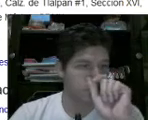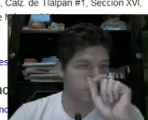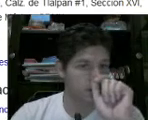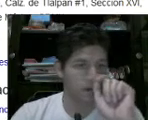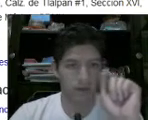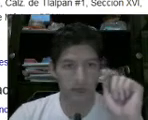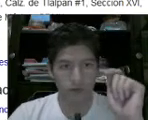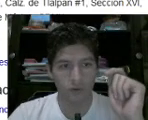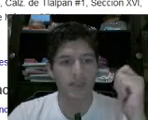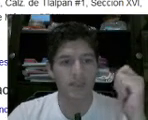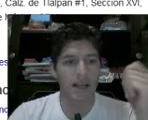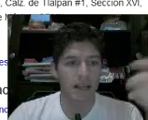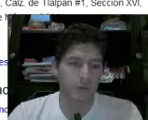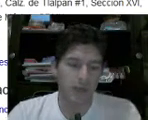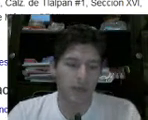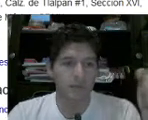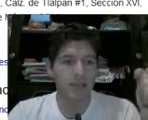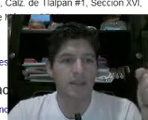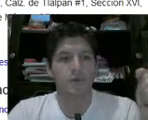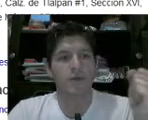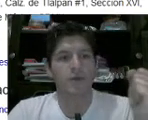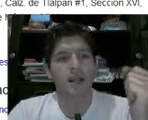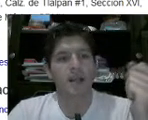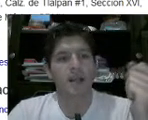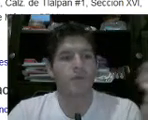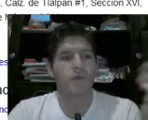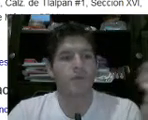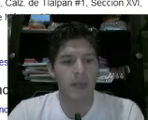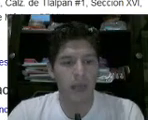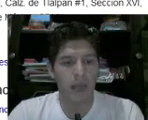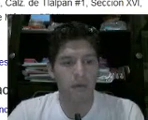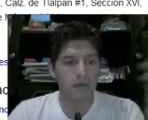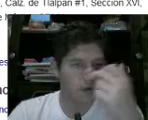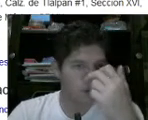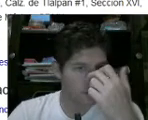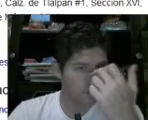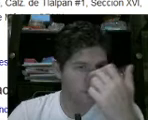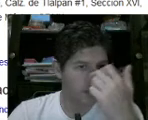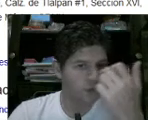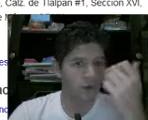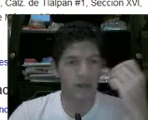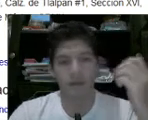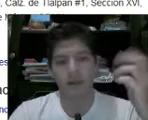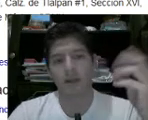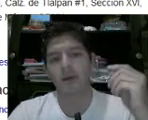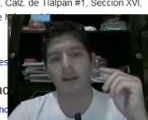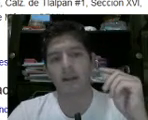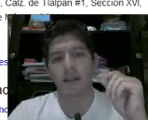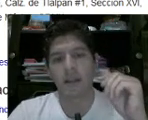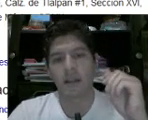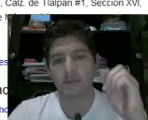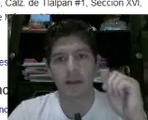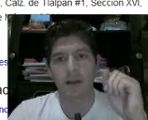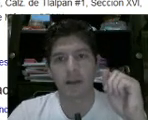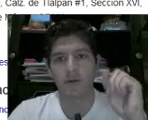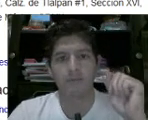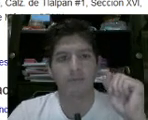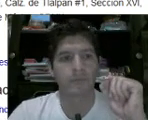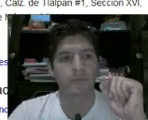Vamos a ver en dónde está esa calle, porque realmente no encontré la calle Juan Badiano. Pero bueno, ya nada